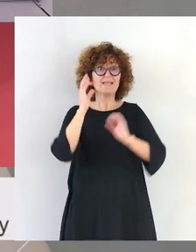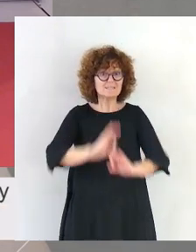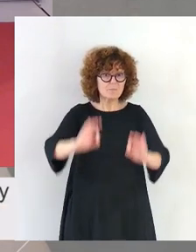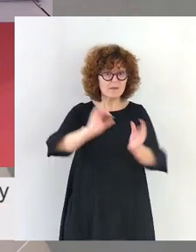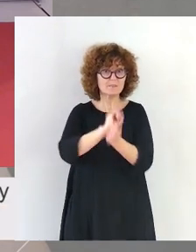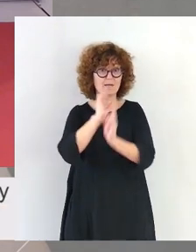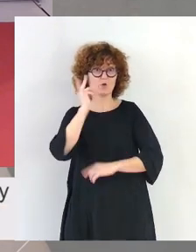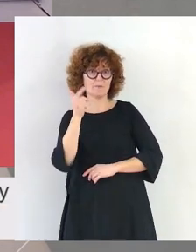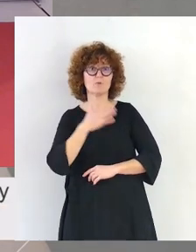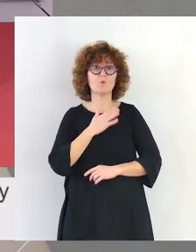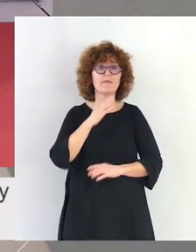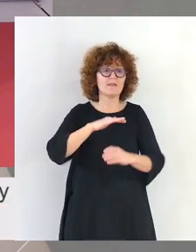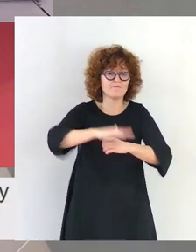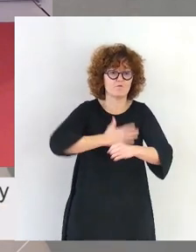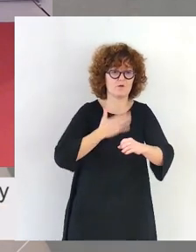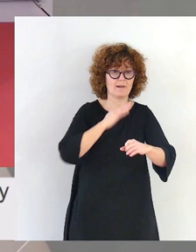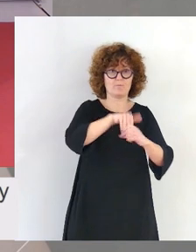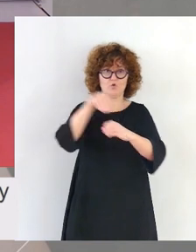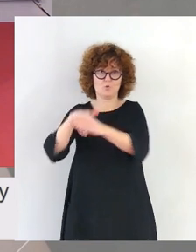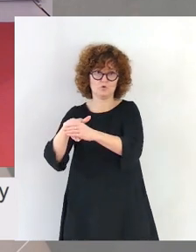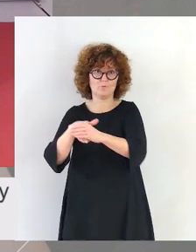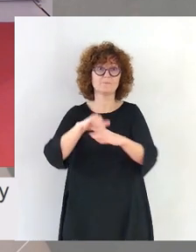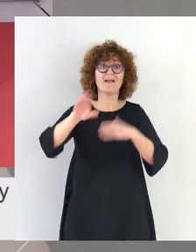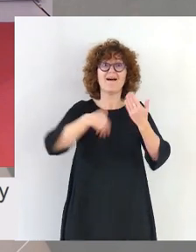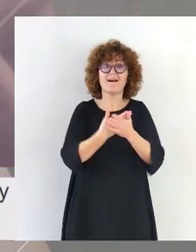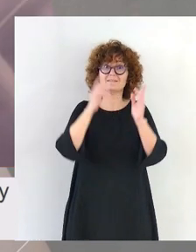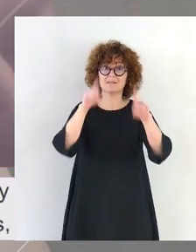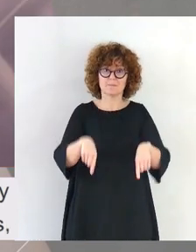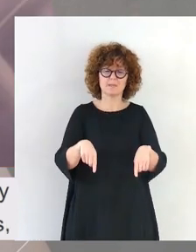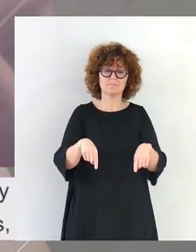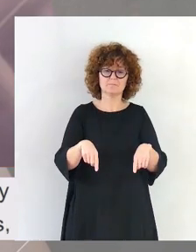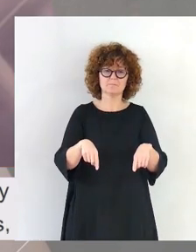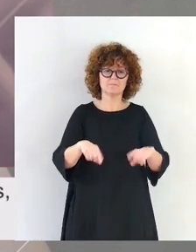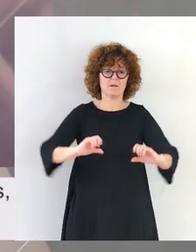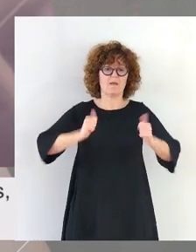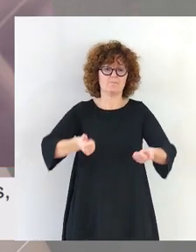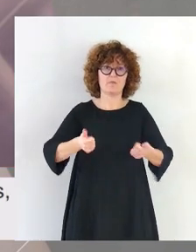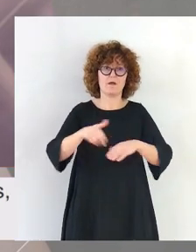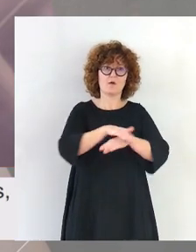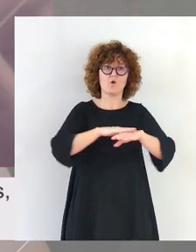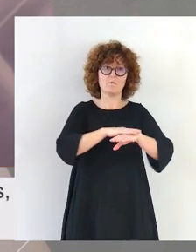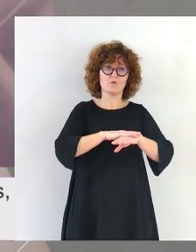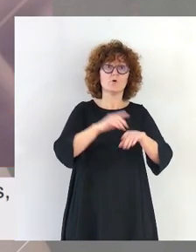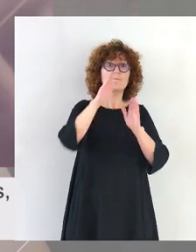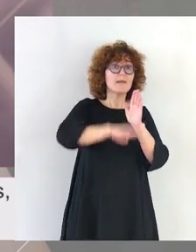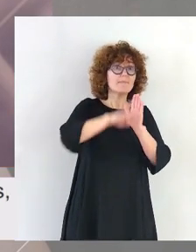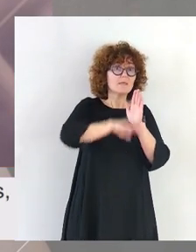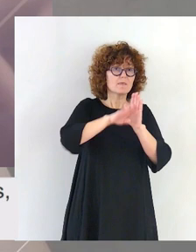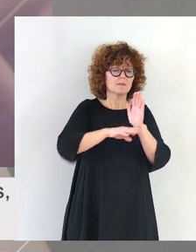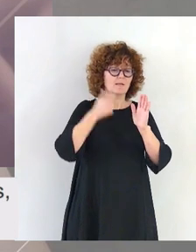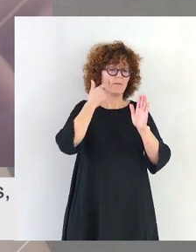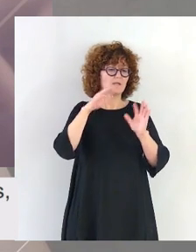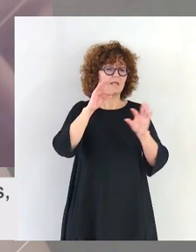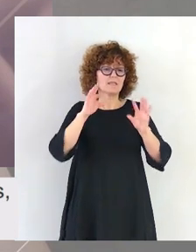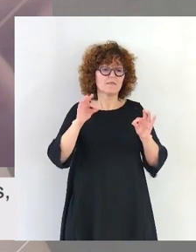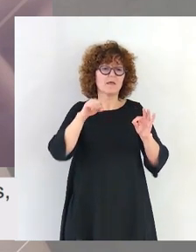segundo lugar un nivel de conciencia suficiente como para entender cuando se van tomando medidas por parte de los gobiernos lo que suponen y que en